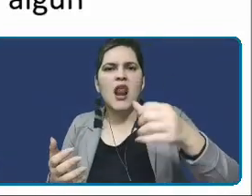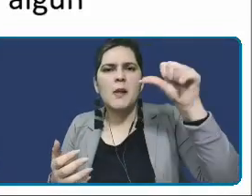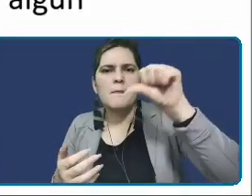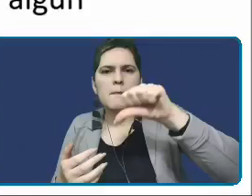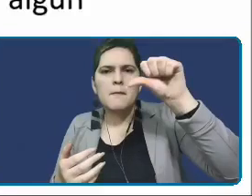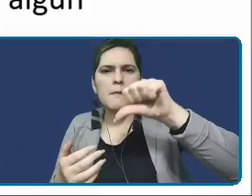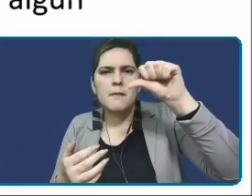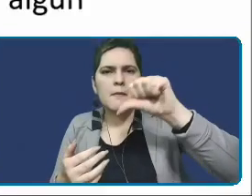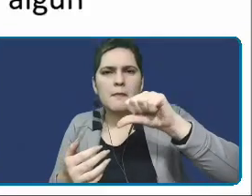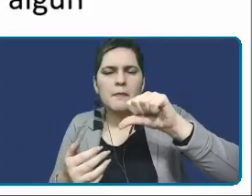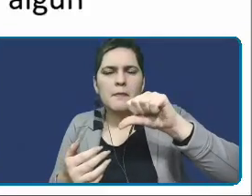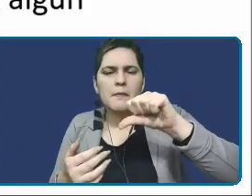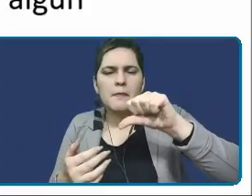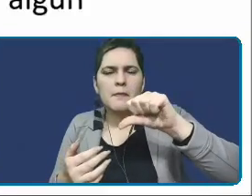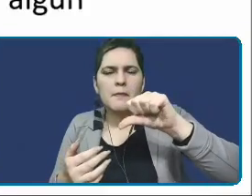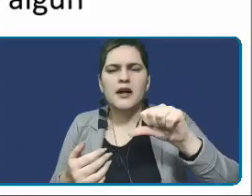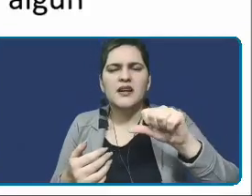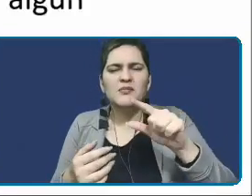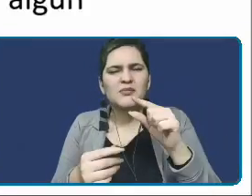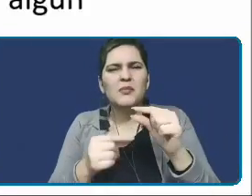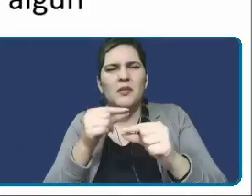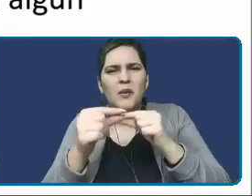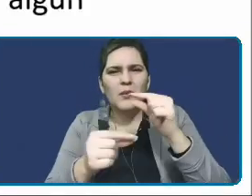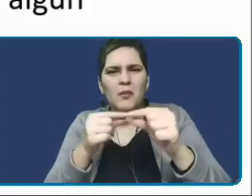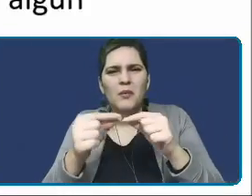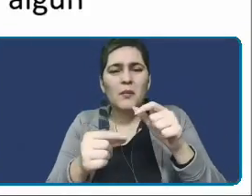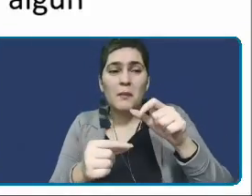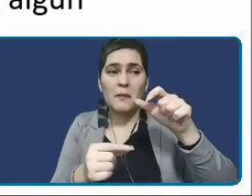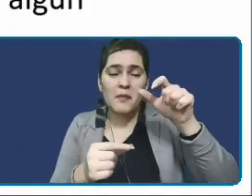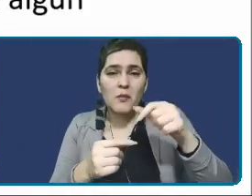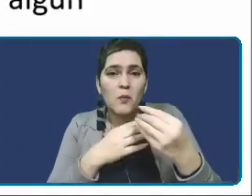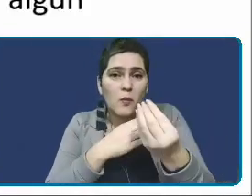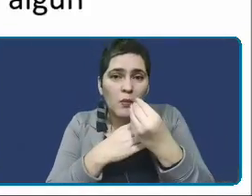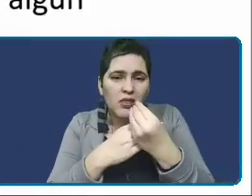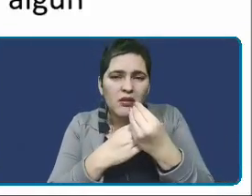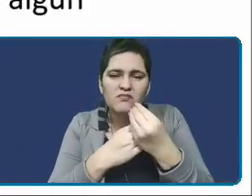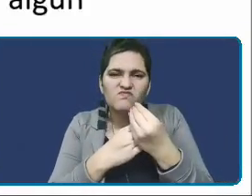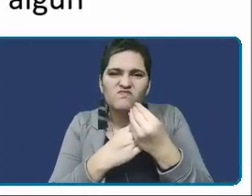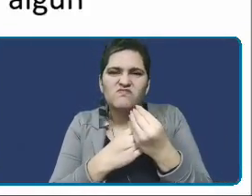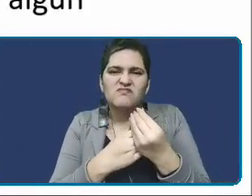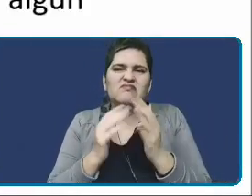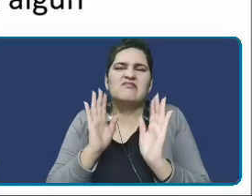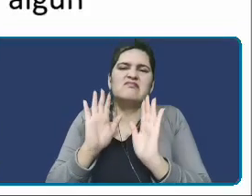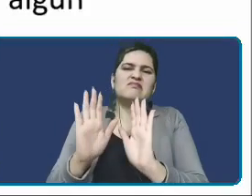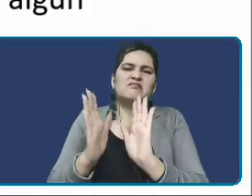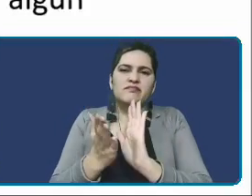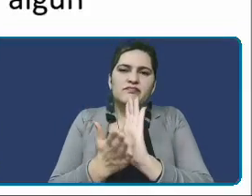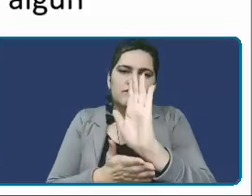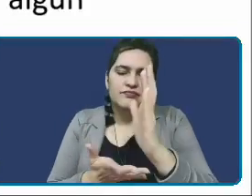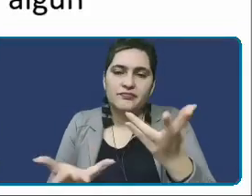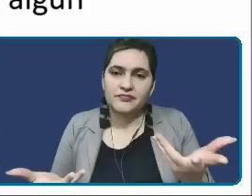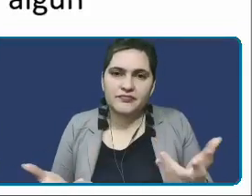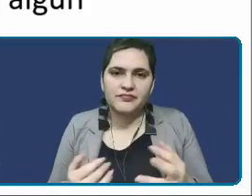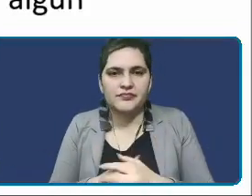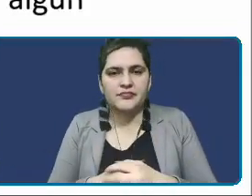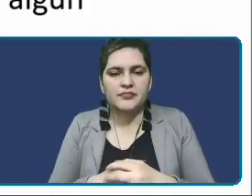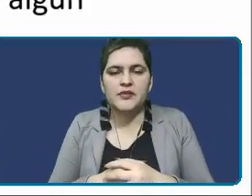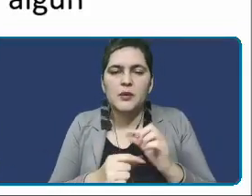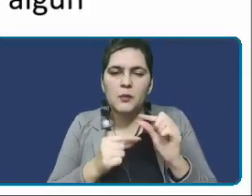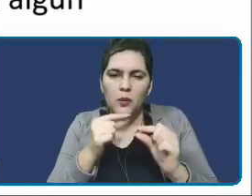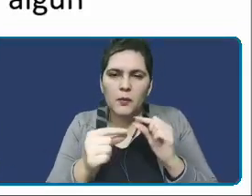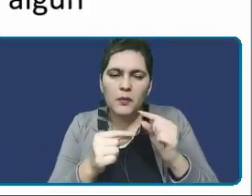este paso a paso en adquirir los nutrientes adecuados, ¿ya? La rutina ayuda entonces en todos los